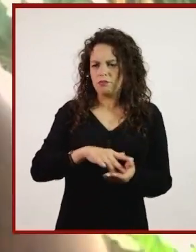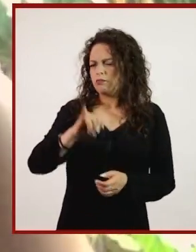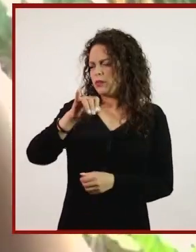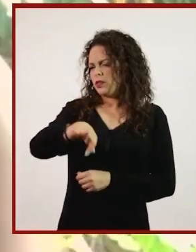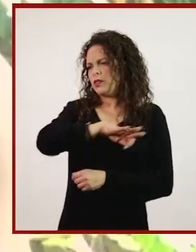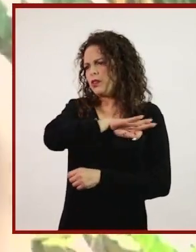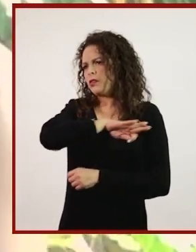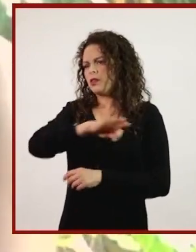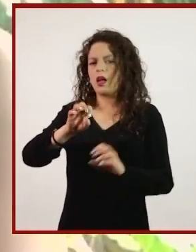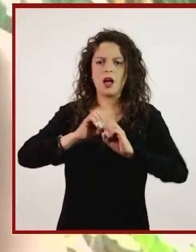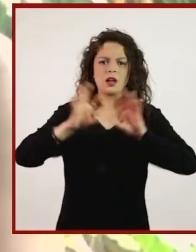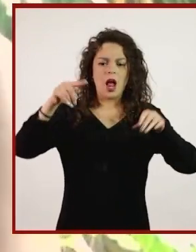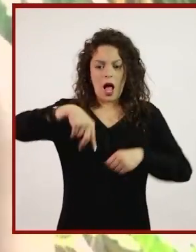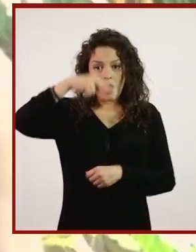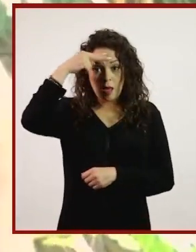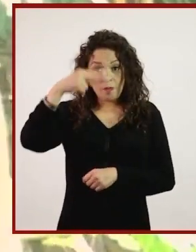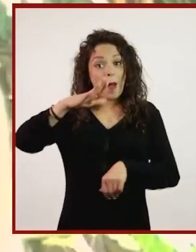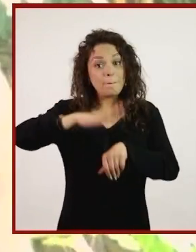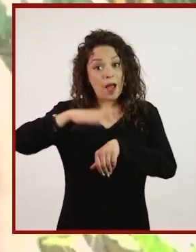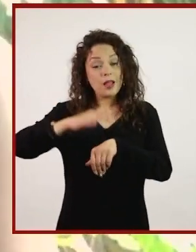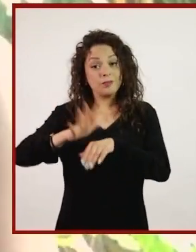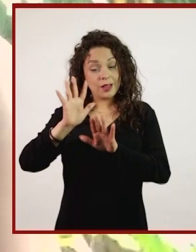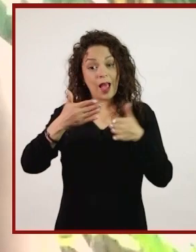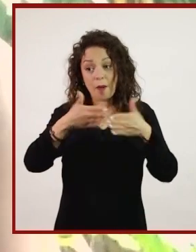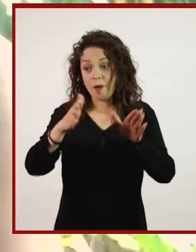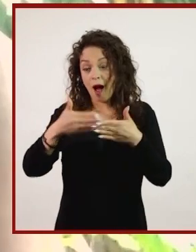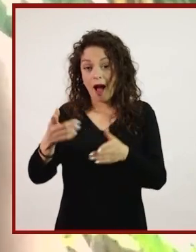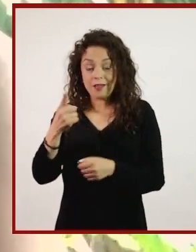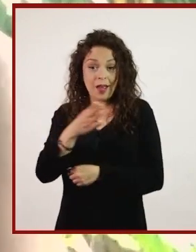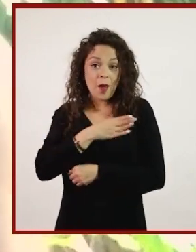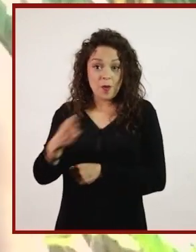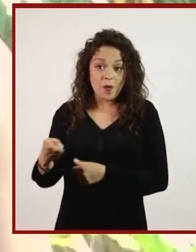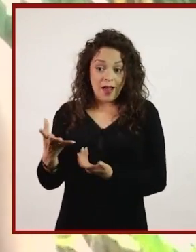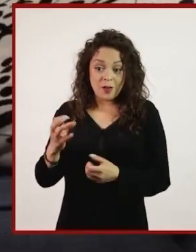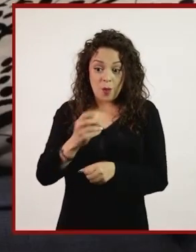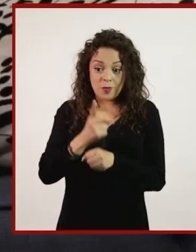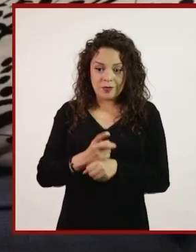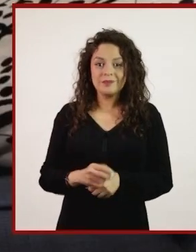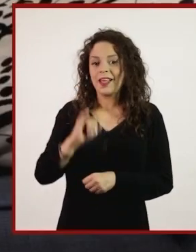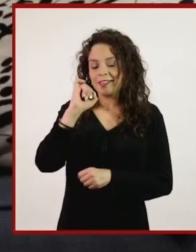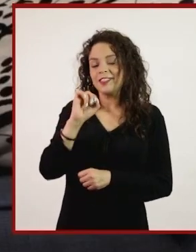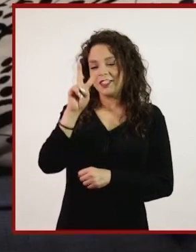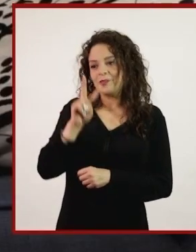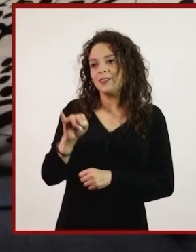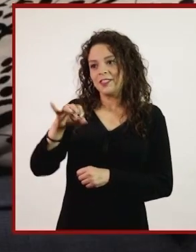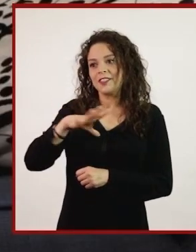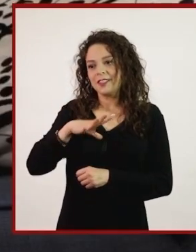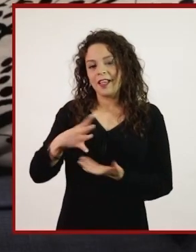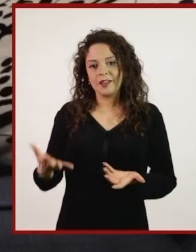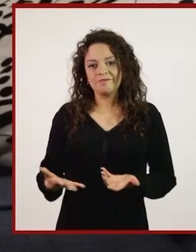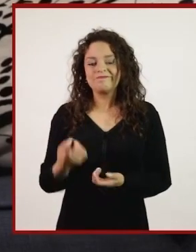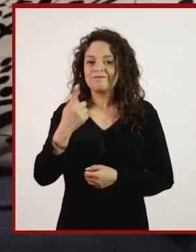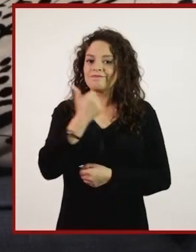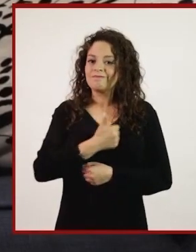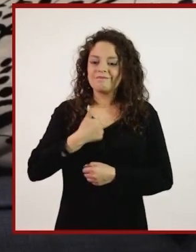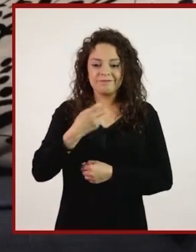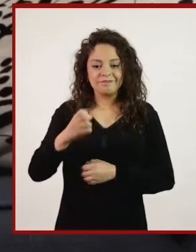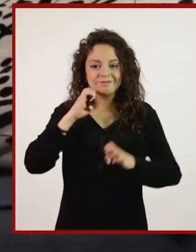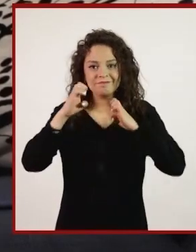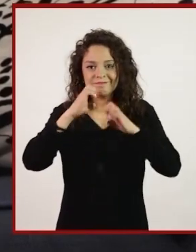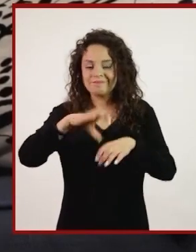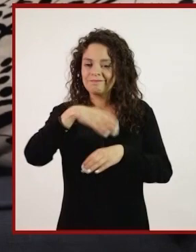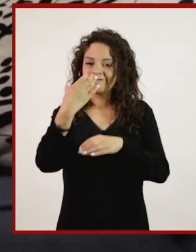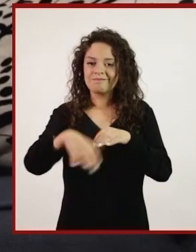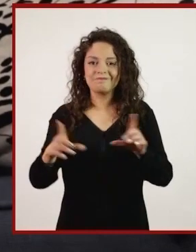que te den ese apoyo, ¿no? Pero claro que se puede, hay un montón de posibilidades. En México cada vez más, afortunadamente. Sí, gracias a Dios, eso